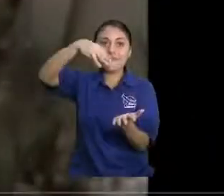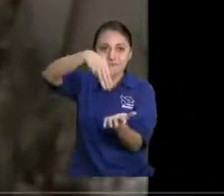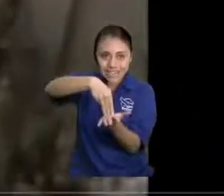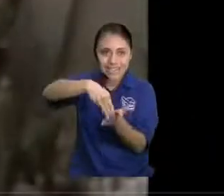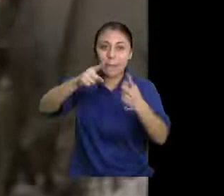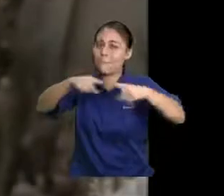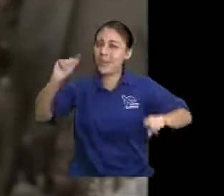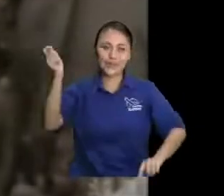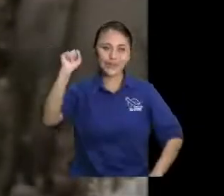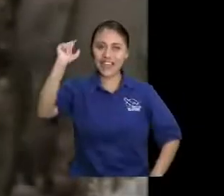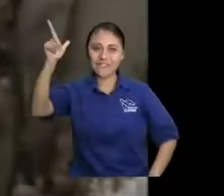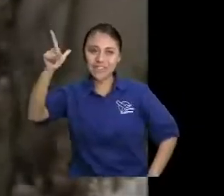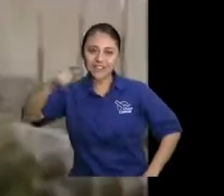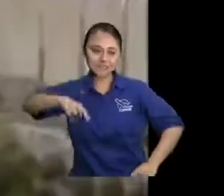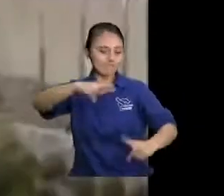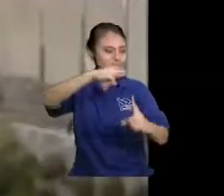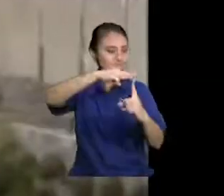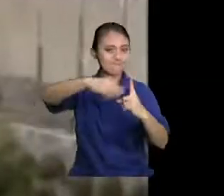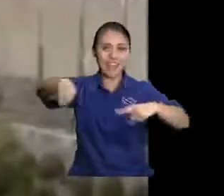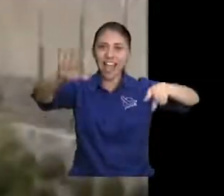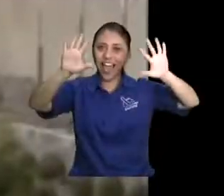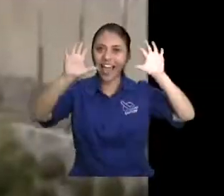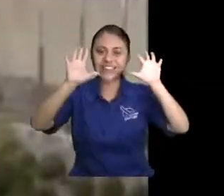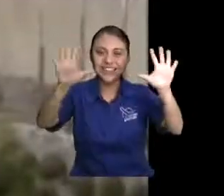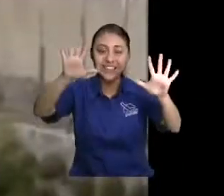y David a su